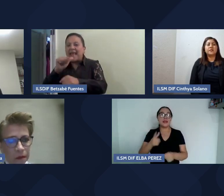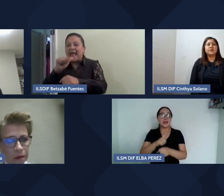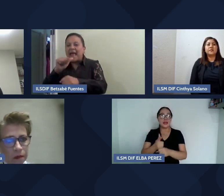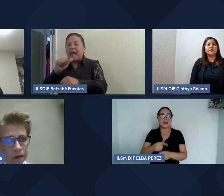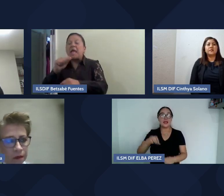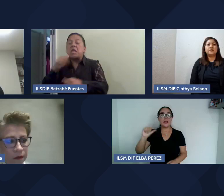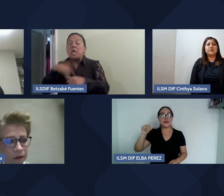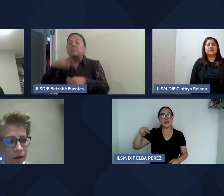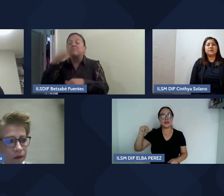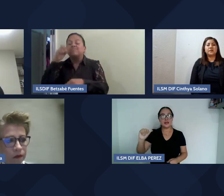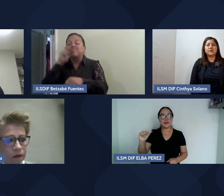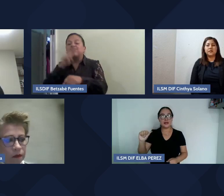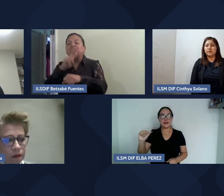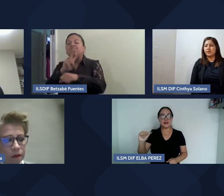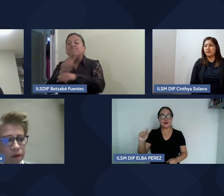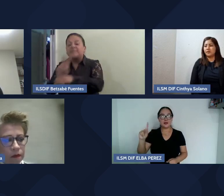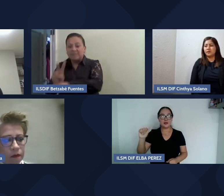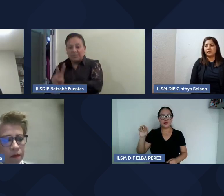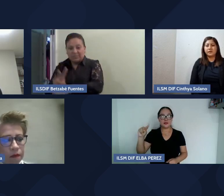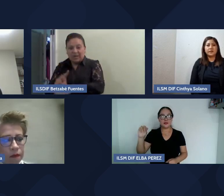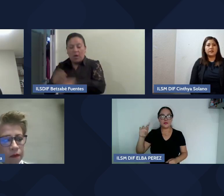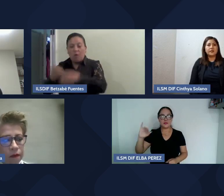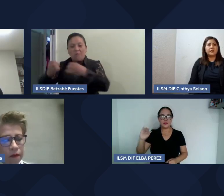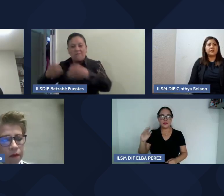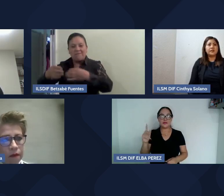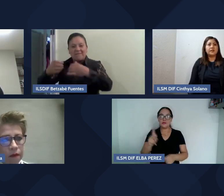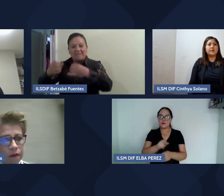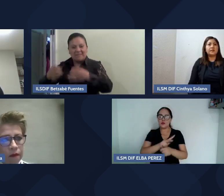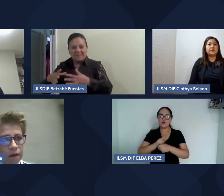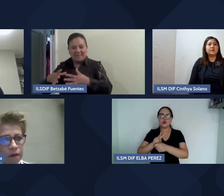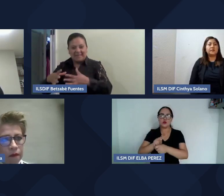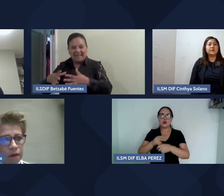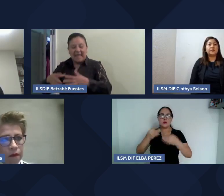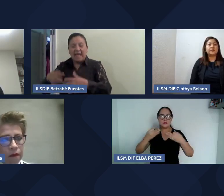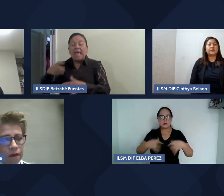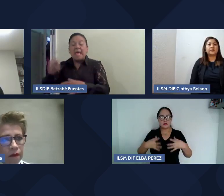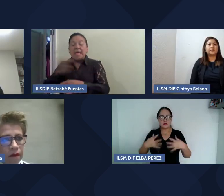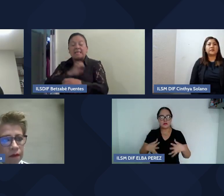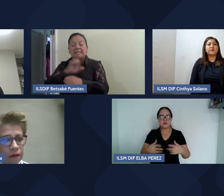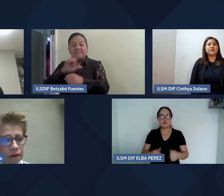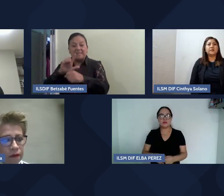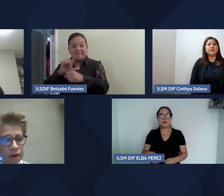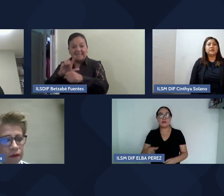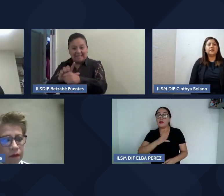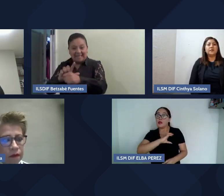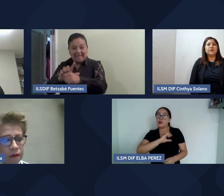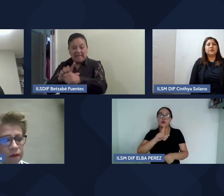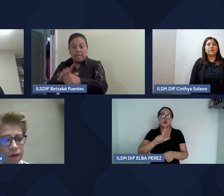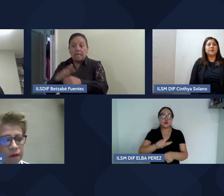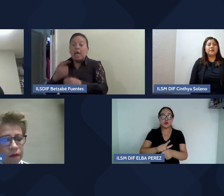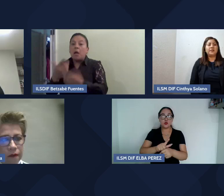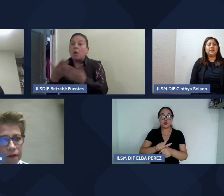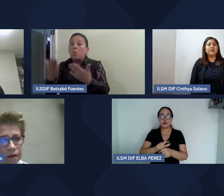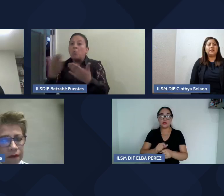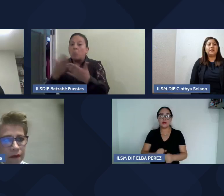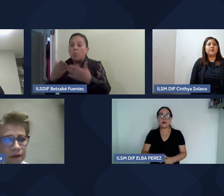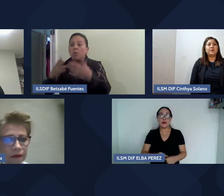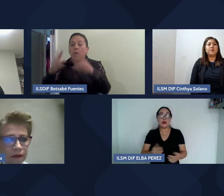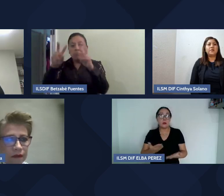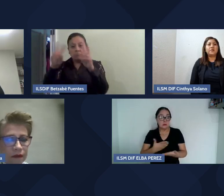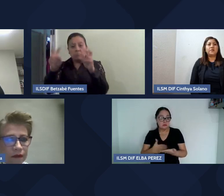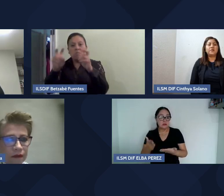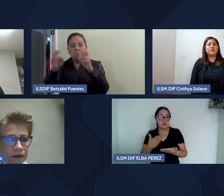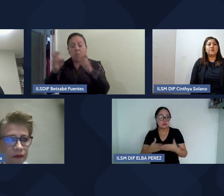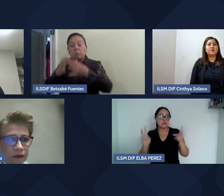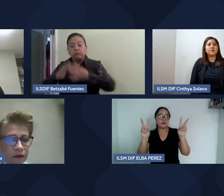supervisora especial en la oficina del C Fiscal especializado de la FICEL, que nos acompañe con un tema de verdad. Y